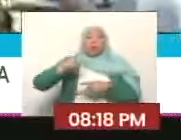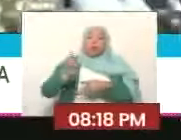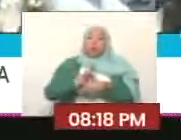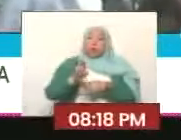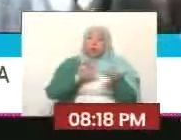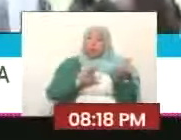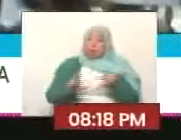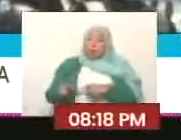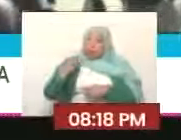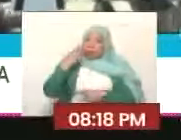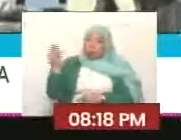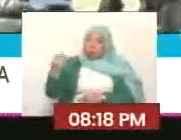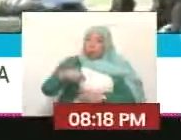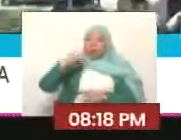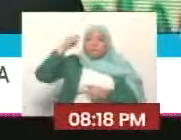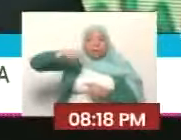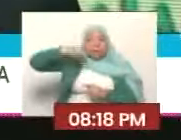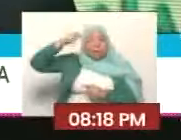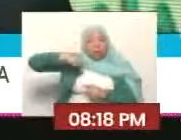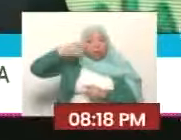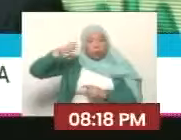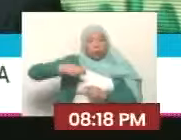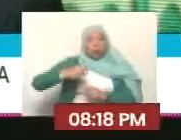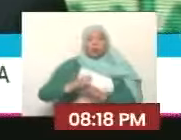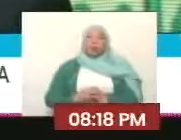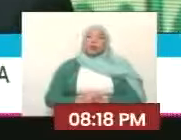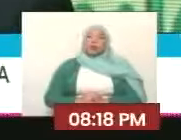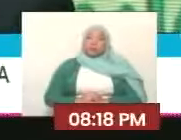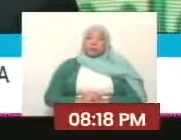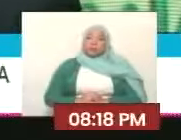Así que, adelante el video, ¿eh? Vamos a ver el video.